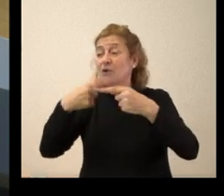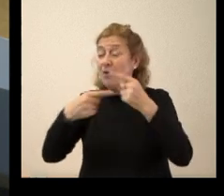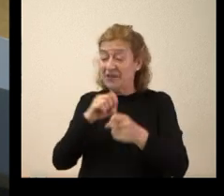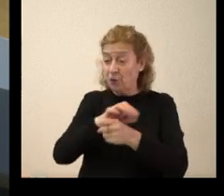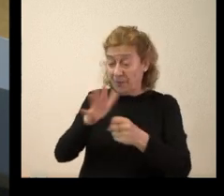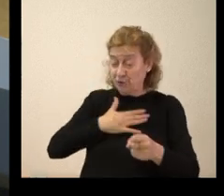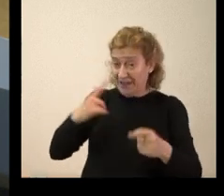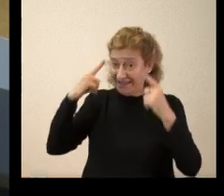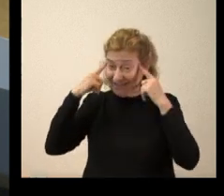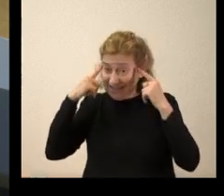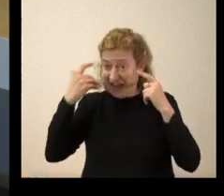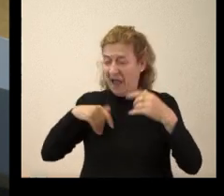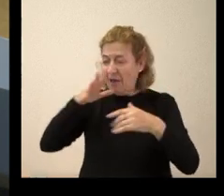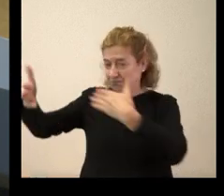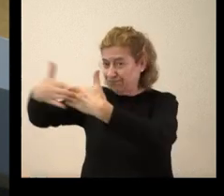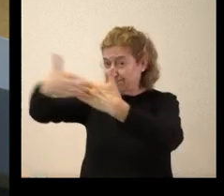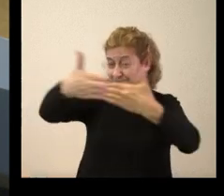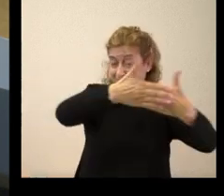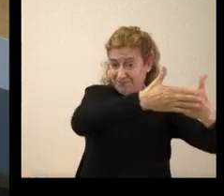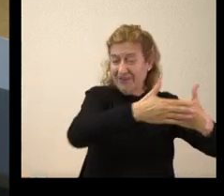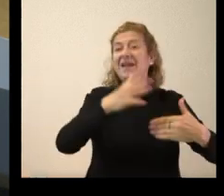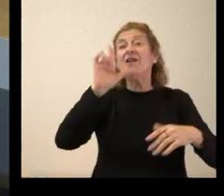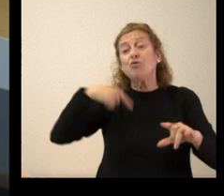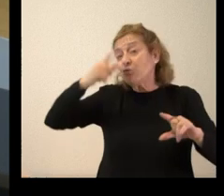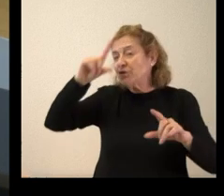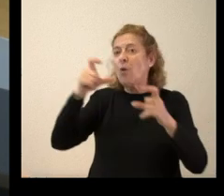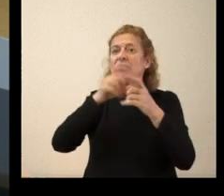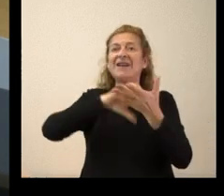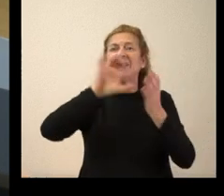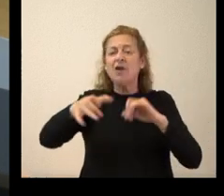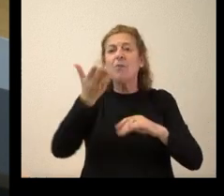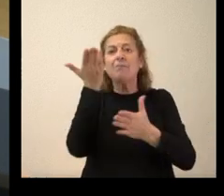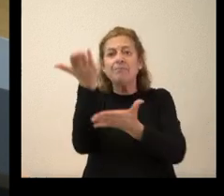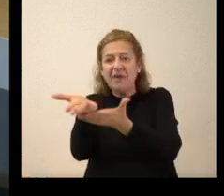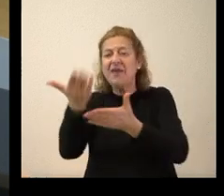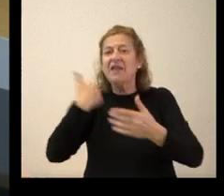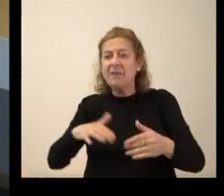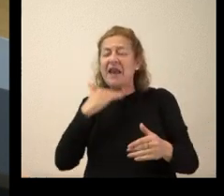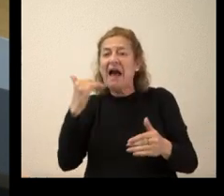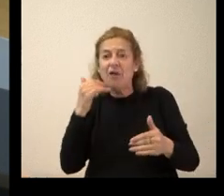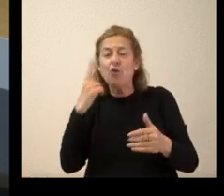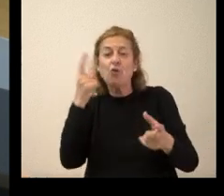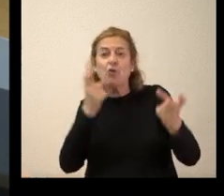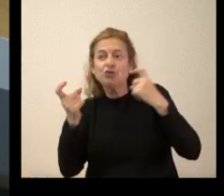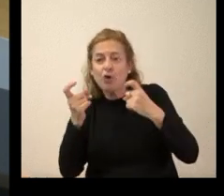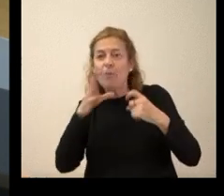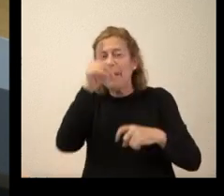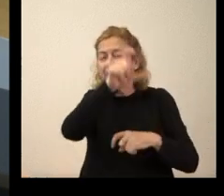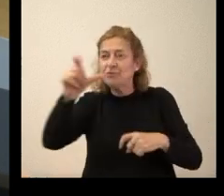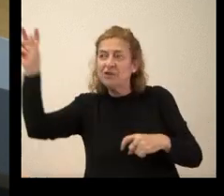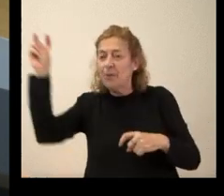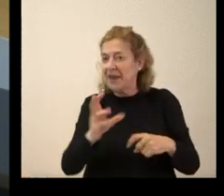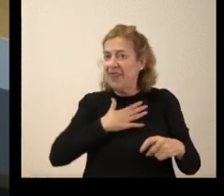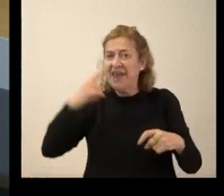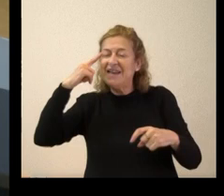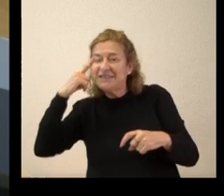China no sé si de la junta de castillo en van a solicitar al gobierno que implemente medidas de controla a los pasajeros que vienen de este